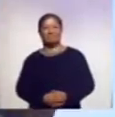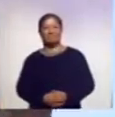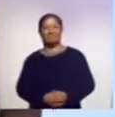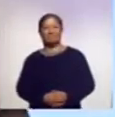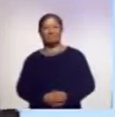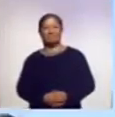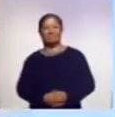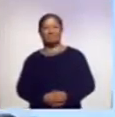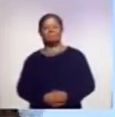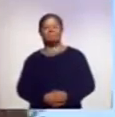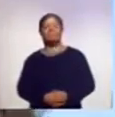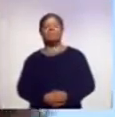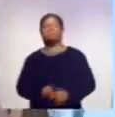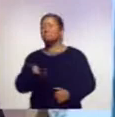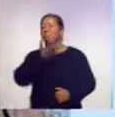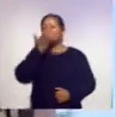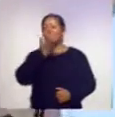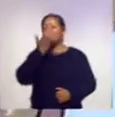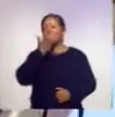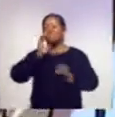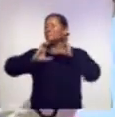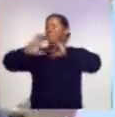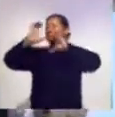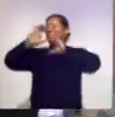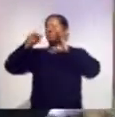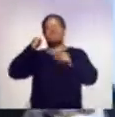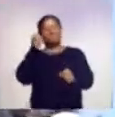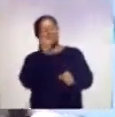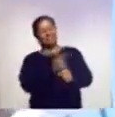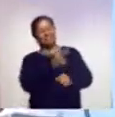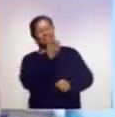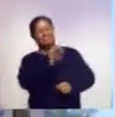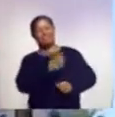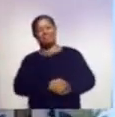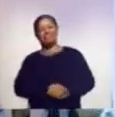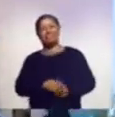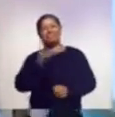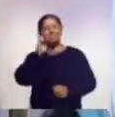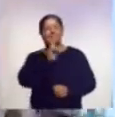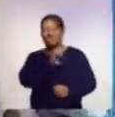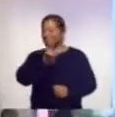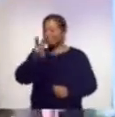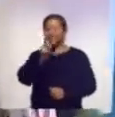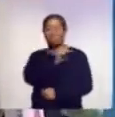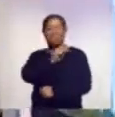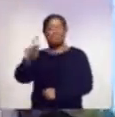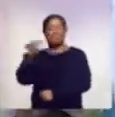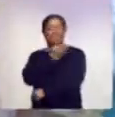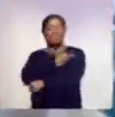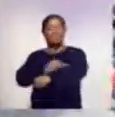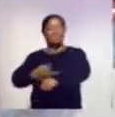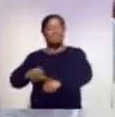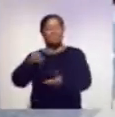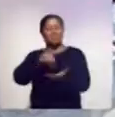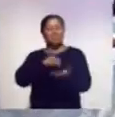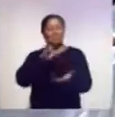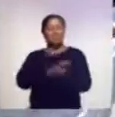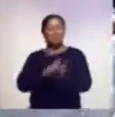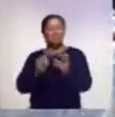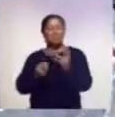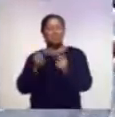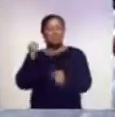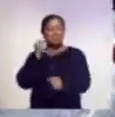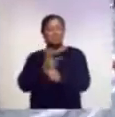Como fondo, la tradicional canción que identifica al festival y ante la mirada expectante de las familias que se dieron cita desde temprana hora